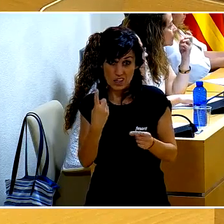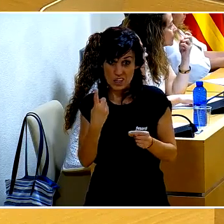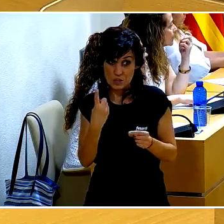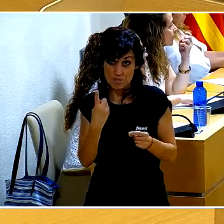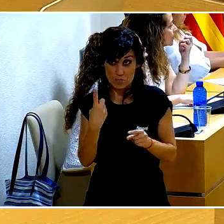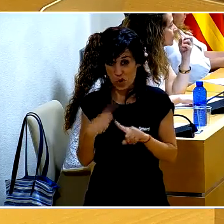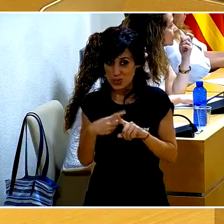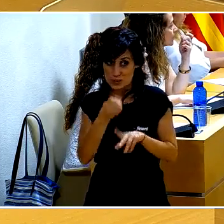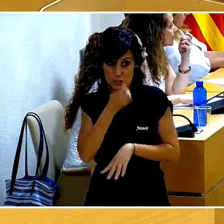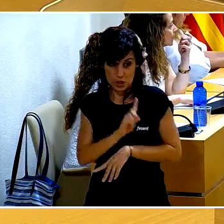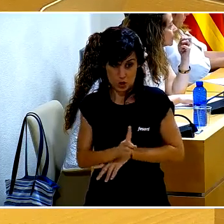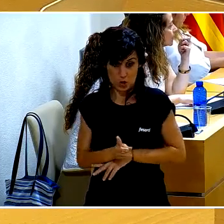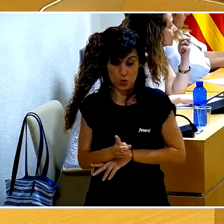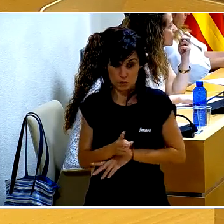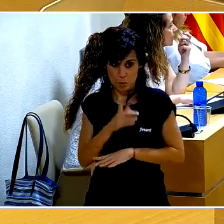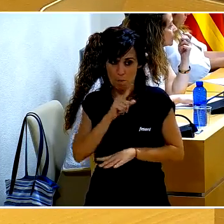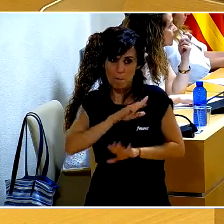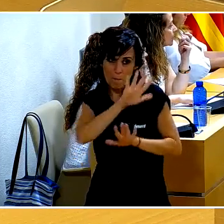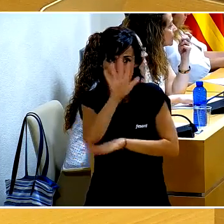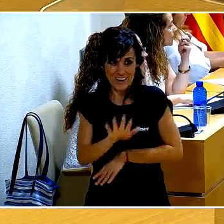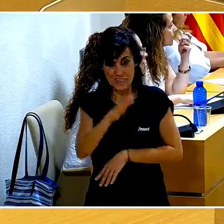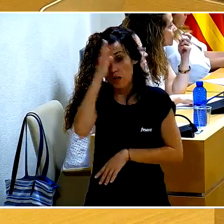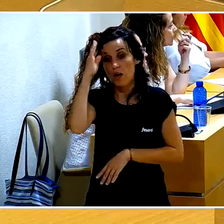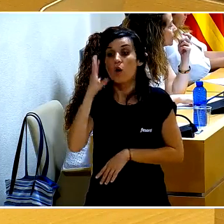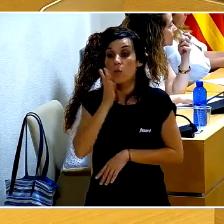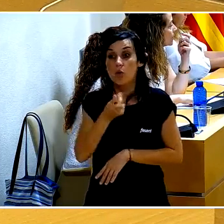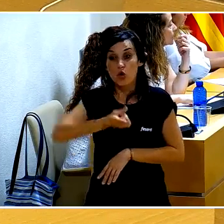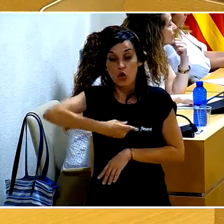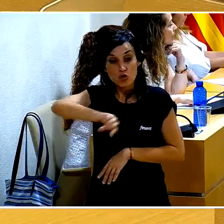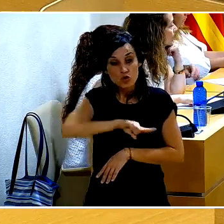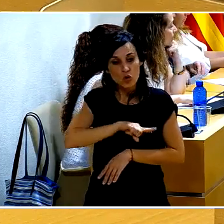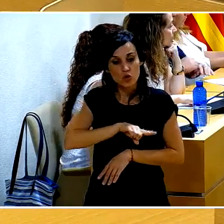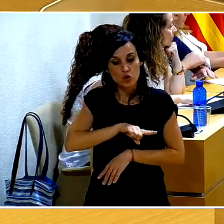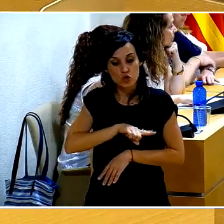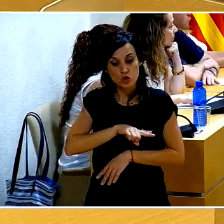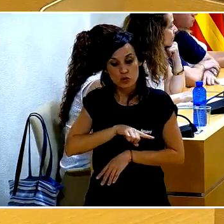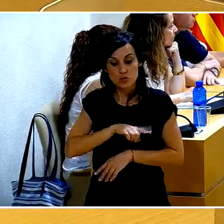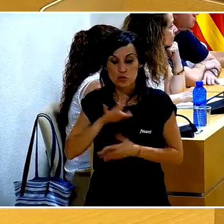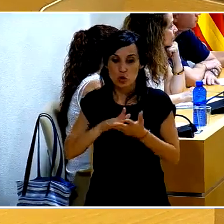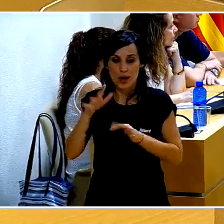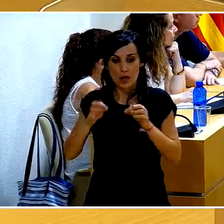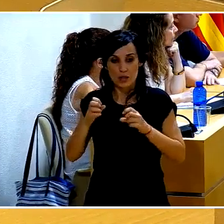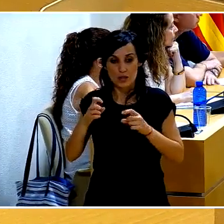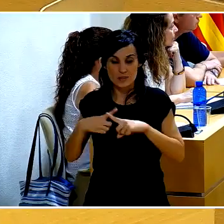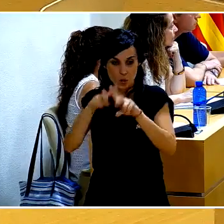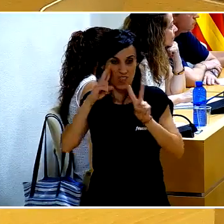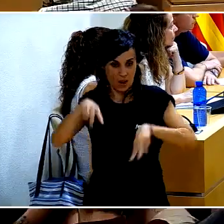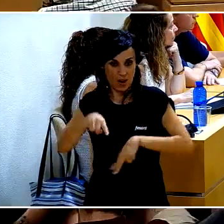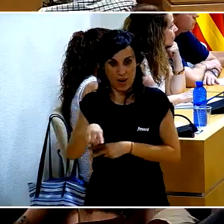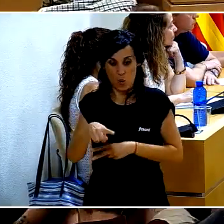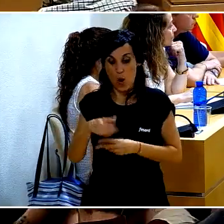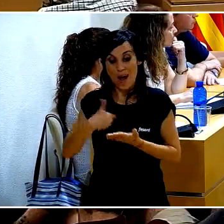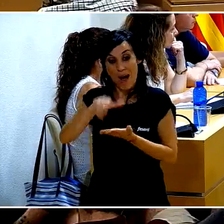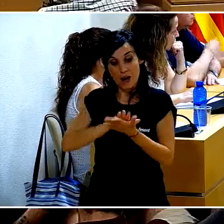deberes, da la sensación, porque cuando nosotros pasábamos los reconocimientos extrajudiciales y hemos revisado las actas,